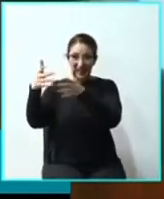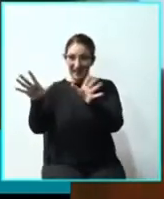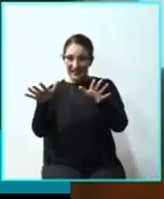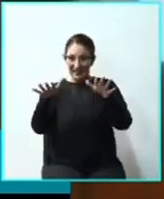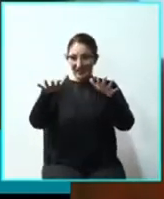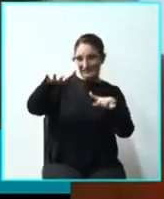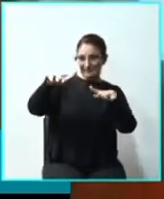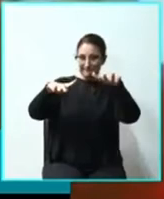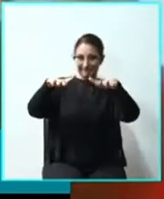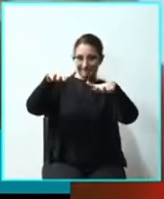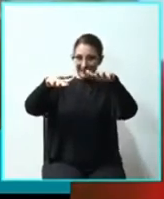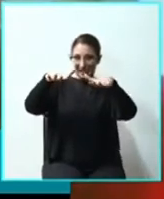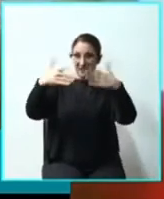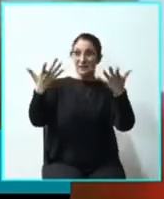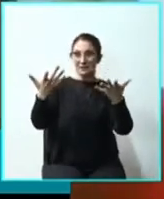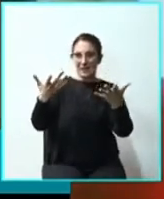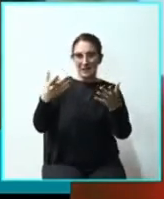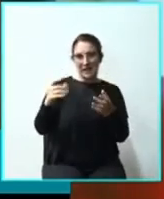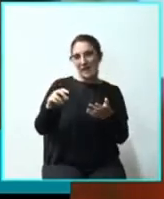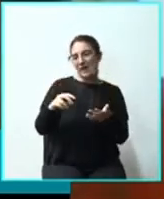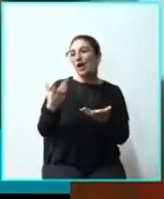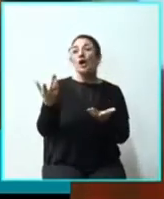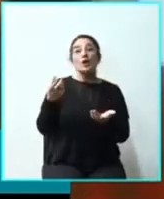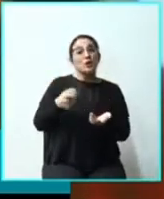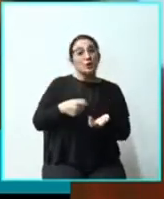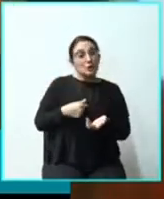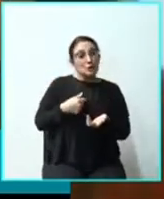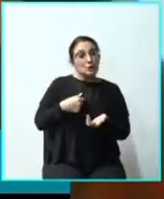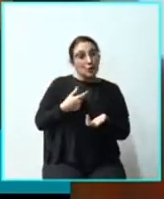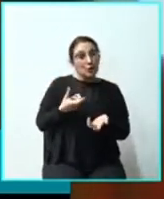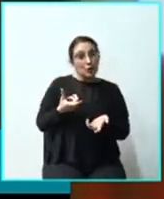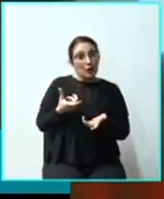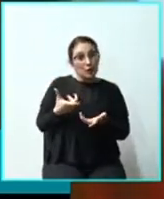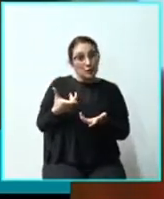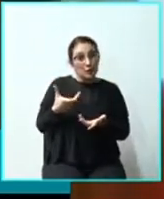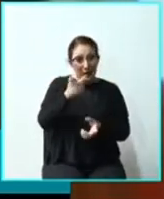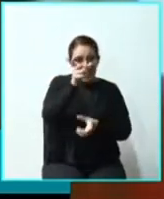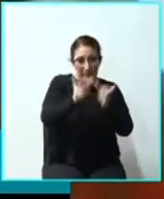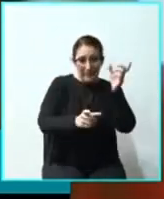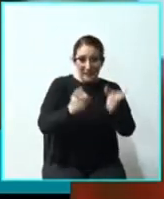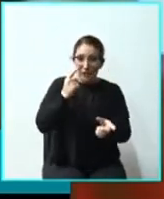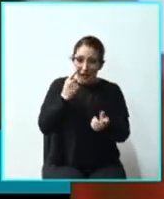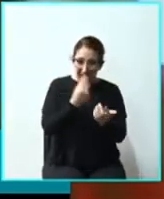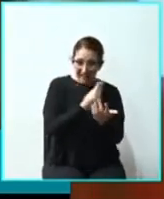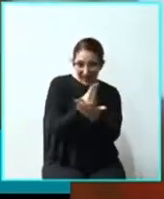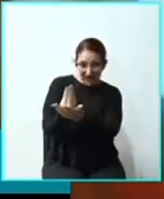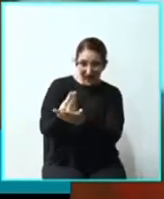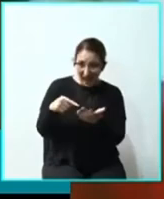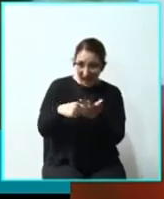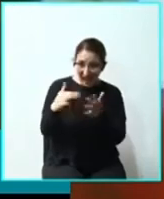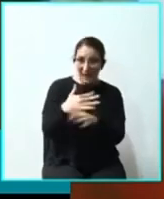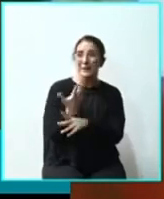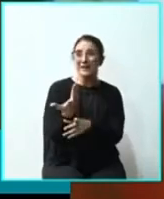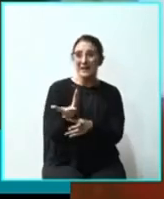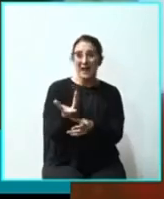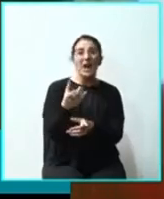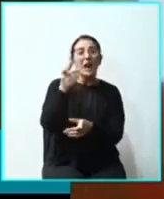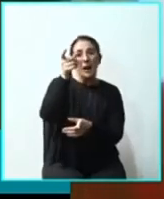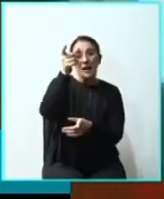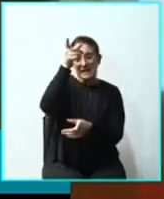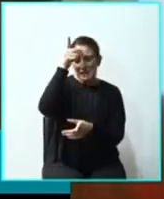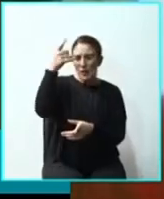que existe. Queremos eficacia para que los porteños y las porteñas tengan seguridad y puedan